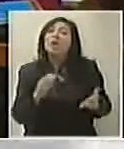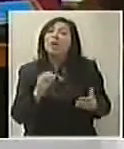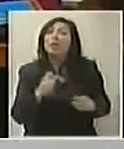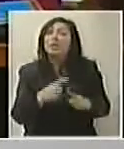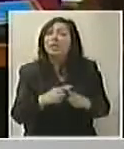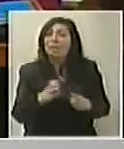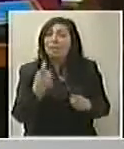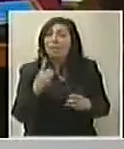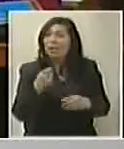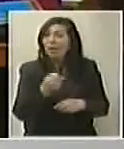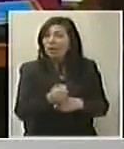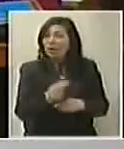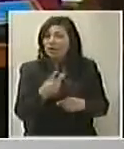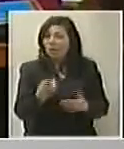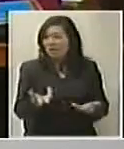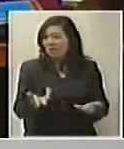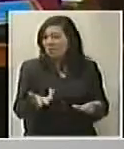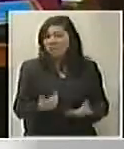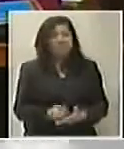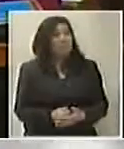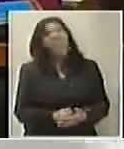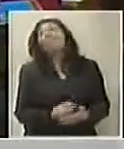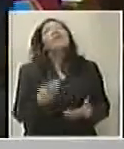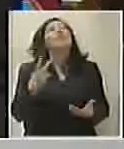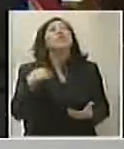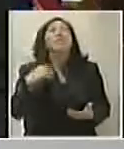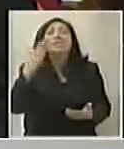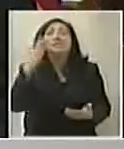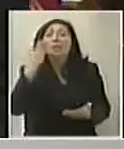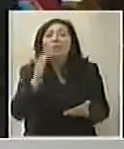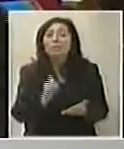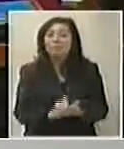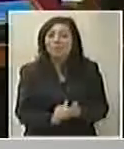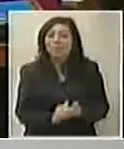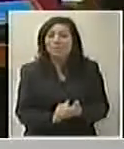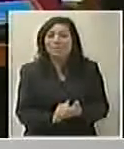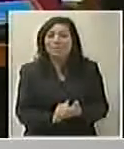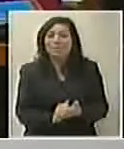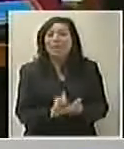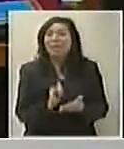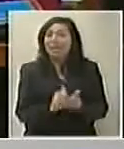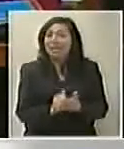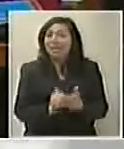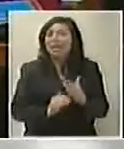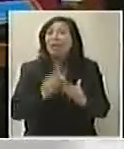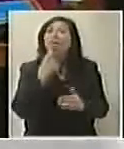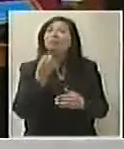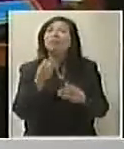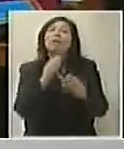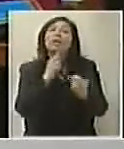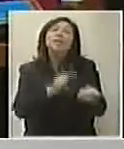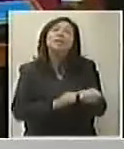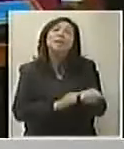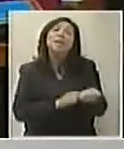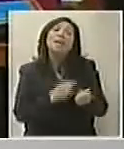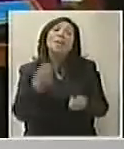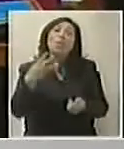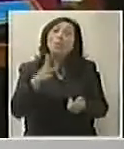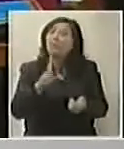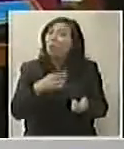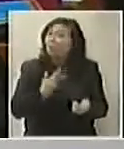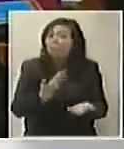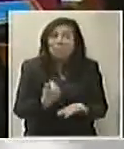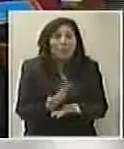OCE para la lucha contra la corrupción? ¿Acaso no sabemos que los grados de consanguinidad hasta el cuarto no